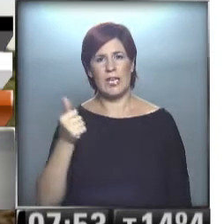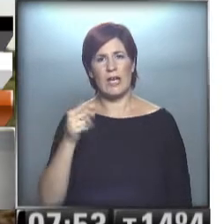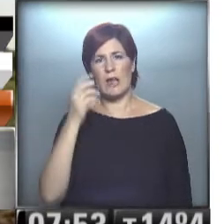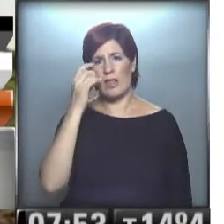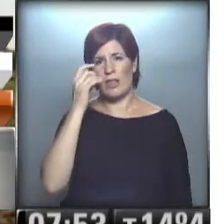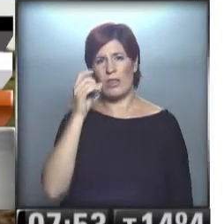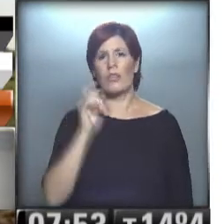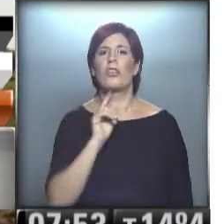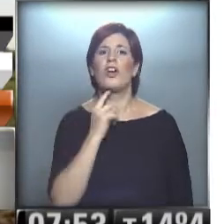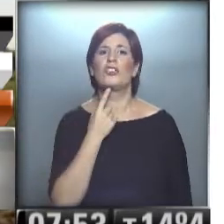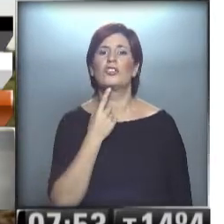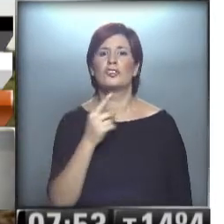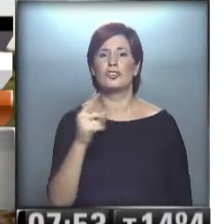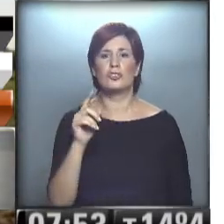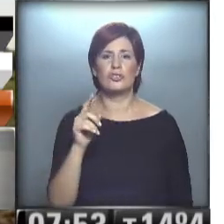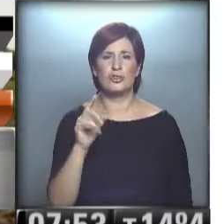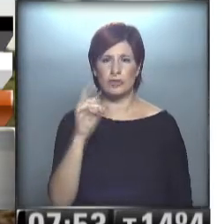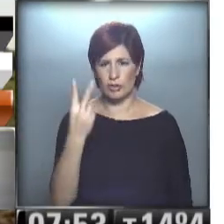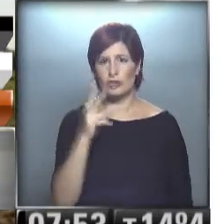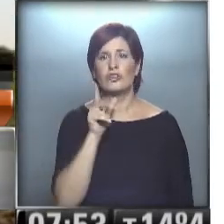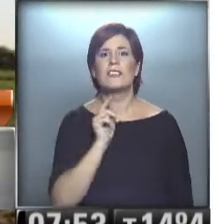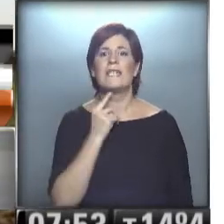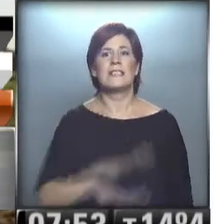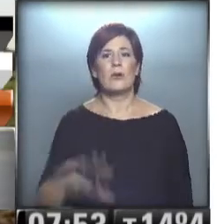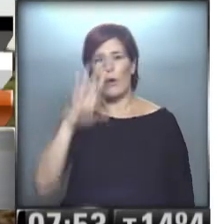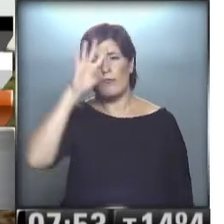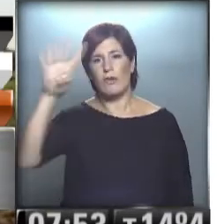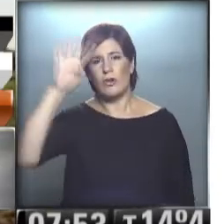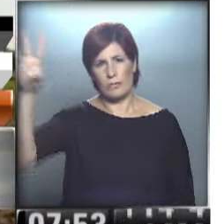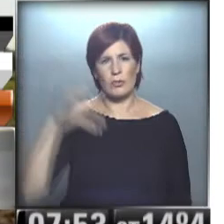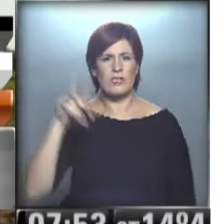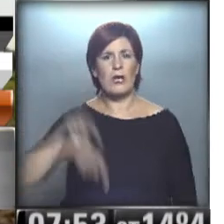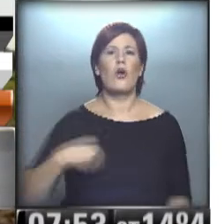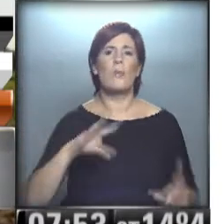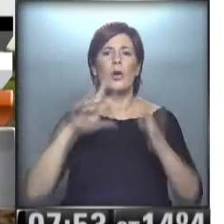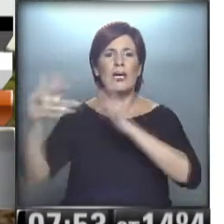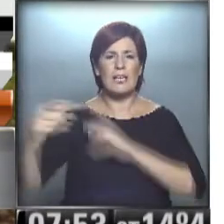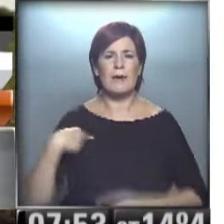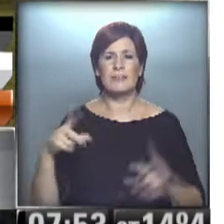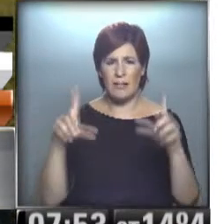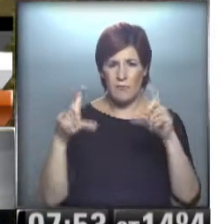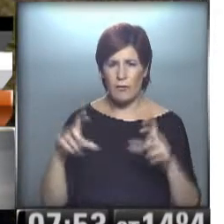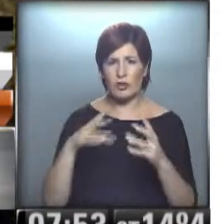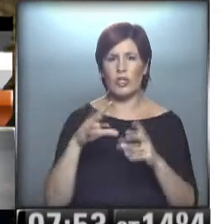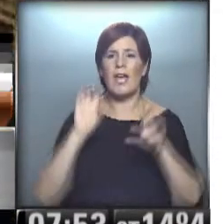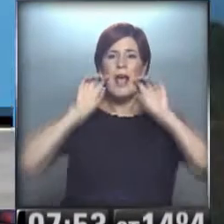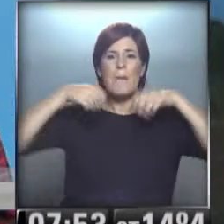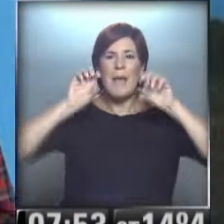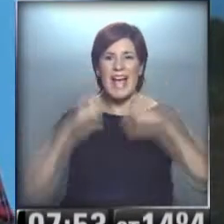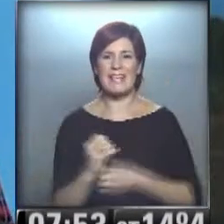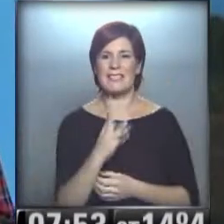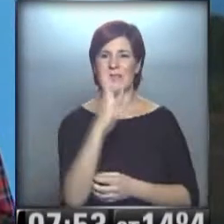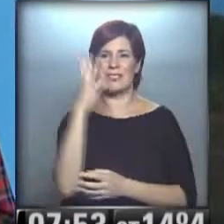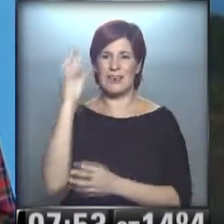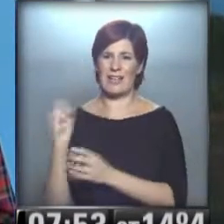213 Formosa. Quisiera saber cómo va a seguir el tiempo por acá. Esta es una foto del maíz que está creciendo. Saludos y besos. Diego, muchísimas gracias por tu foto. Y